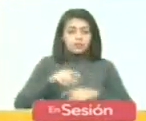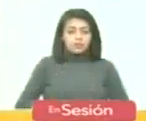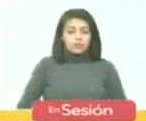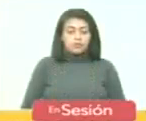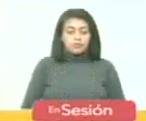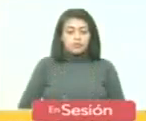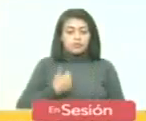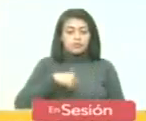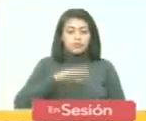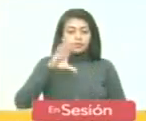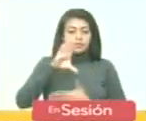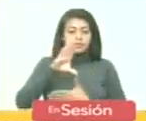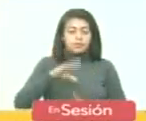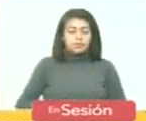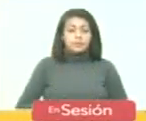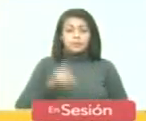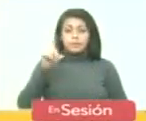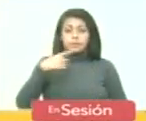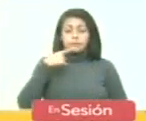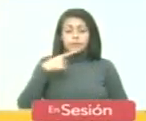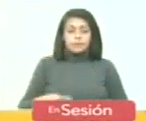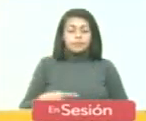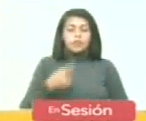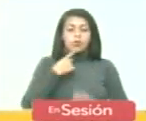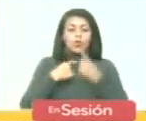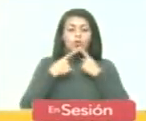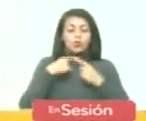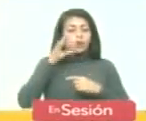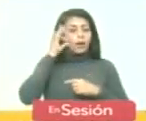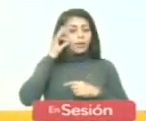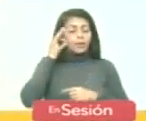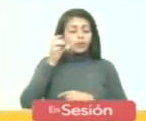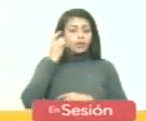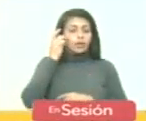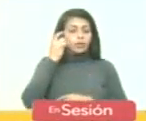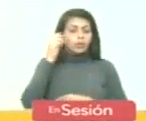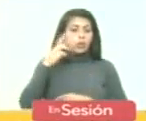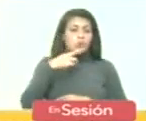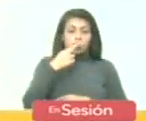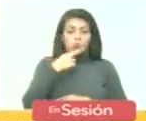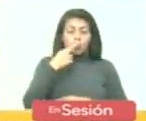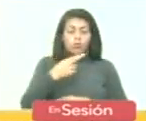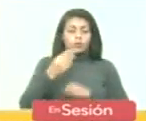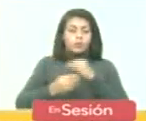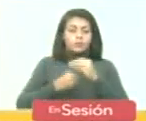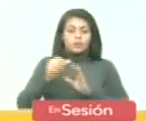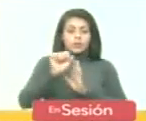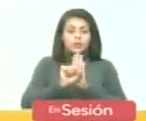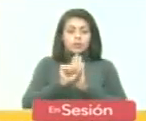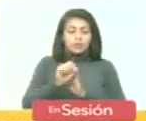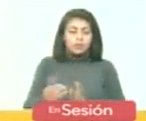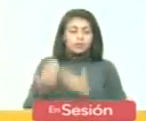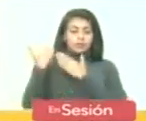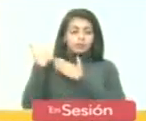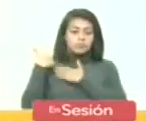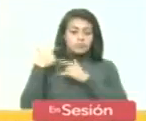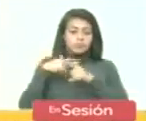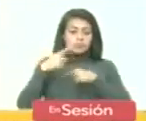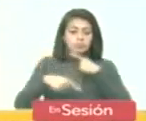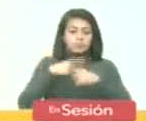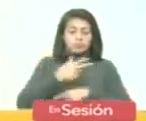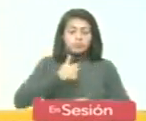de nuestra América, y que sus colores amarillos, azul y rojo fueron un símbolo asumido a partir